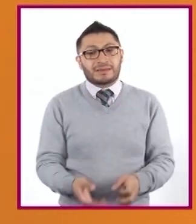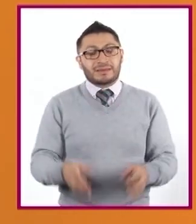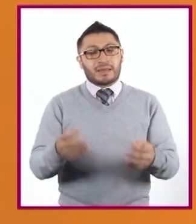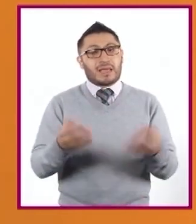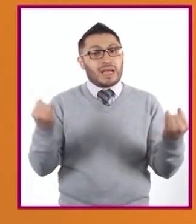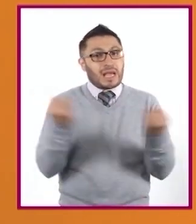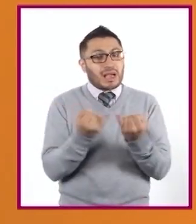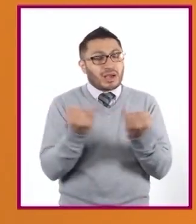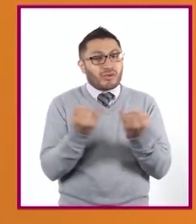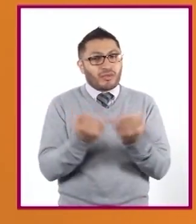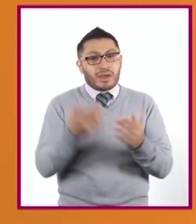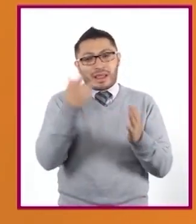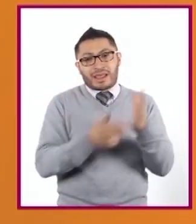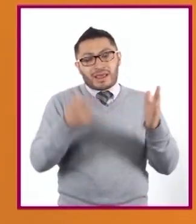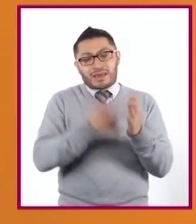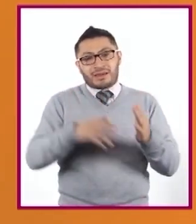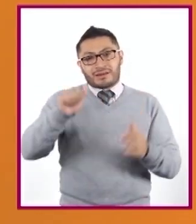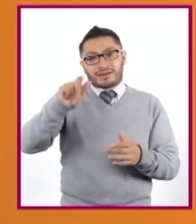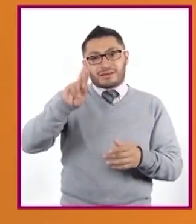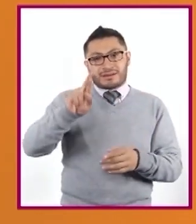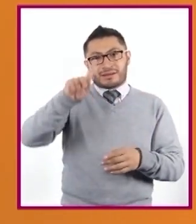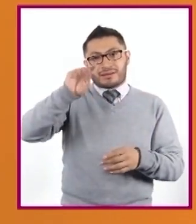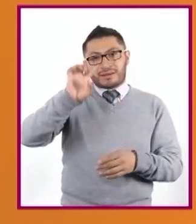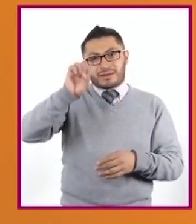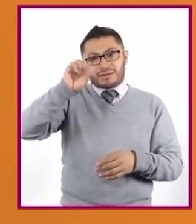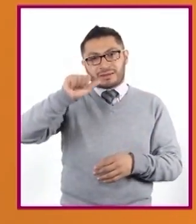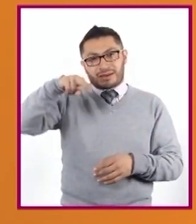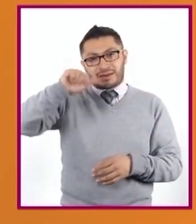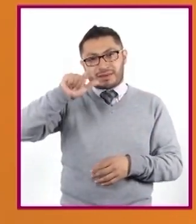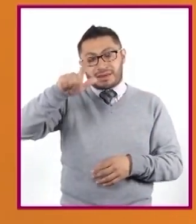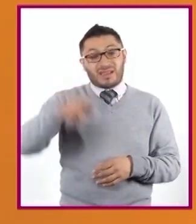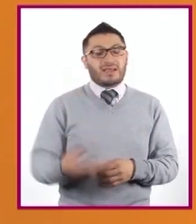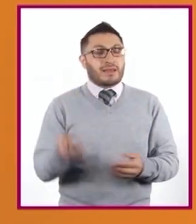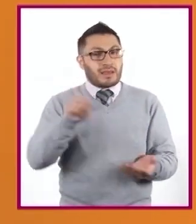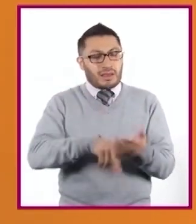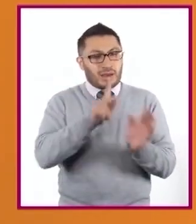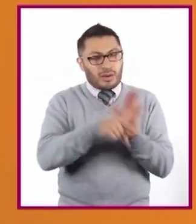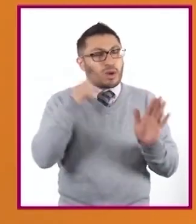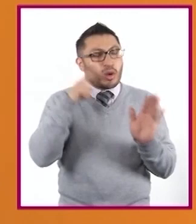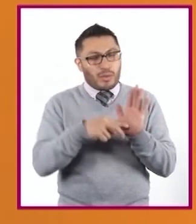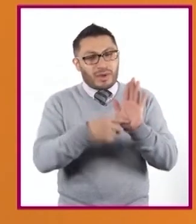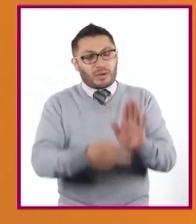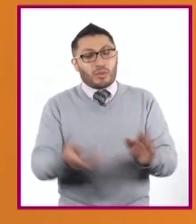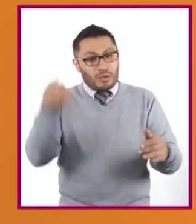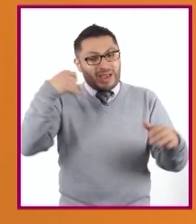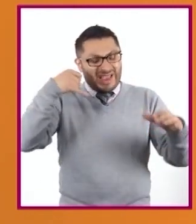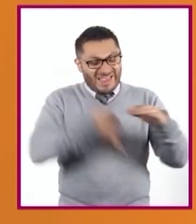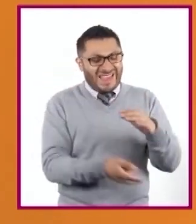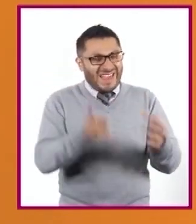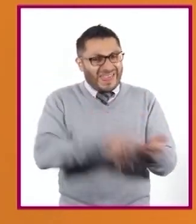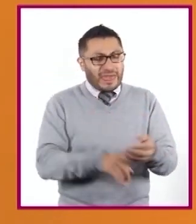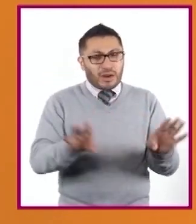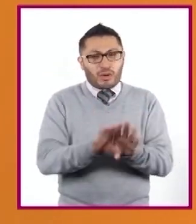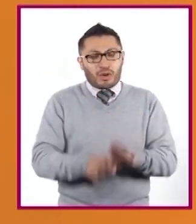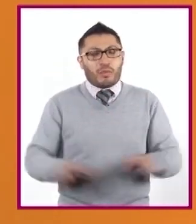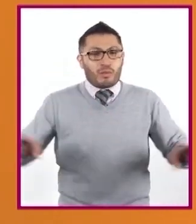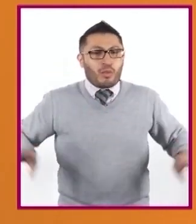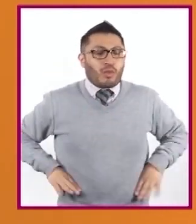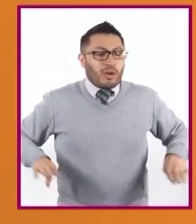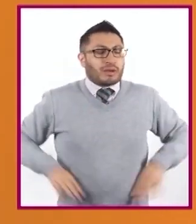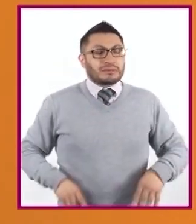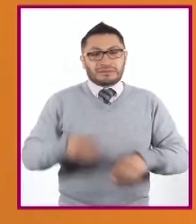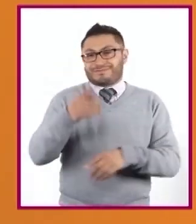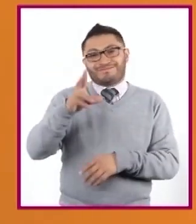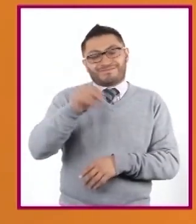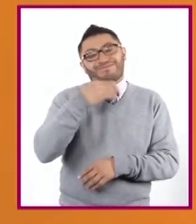talleres artesanales. Y como pudieron ver en el video, aunque en su interior las condiciones no eran las mejores, conforman